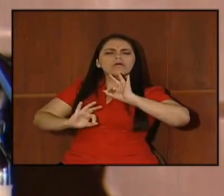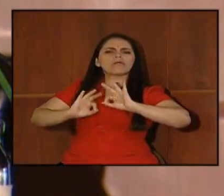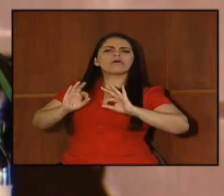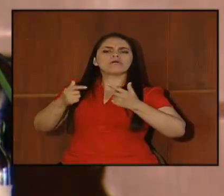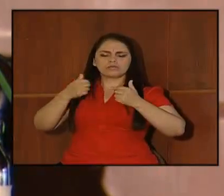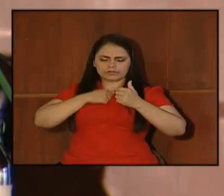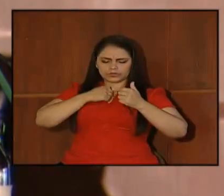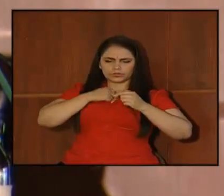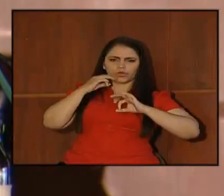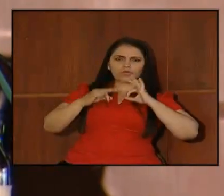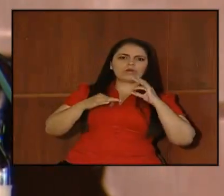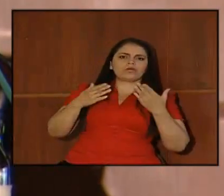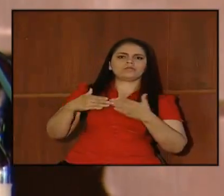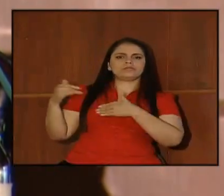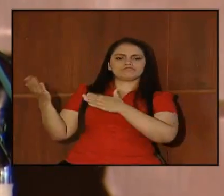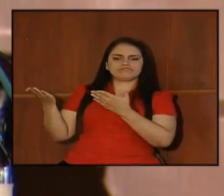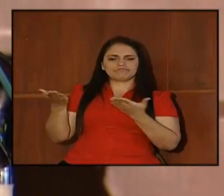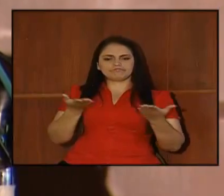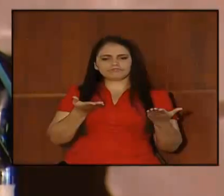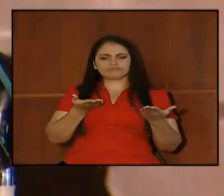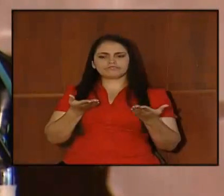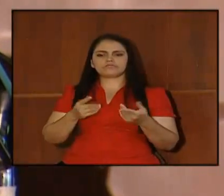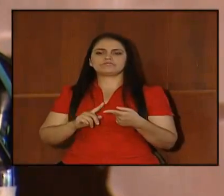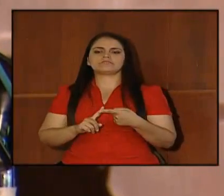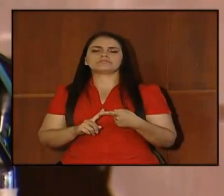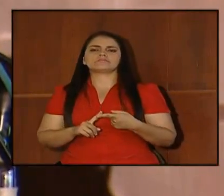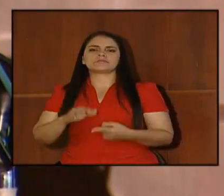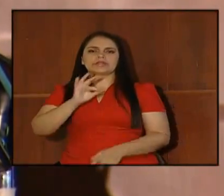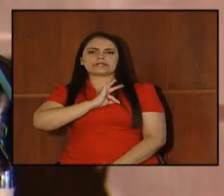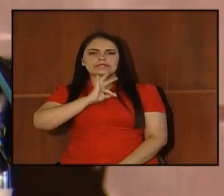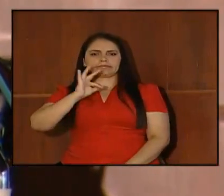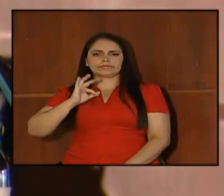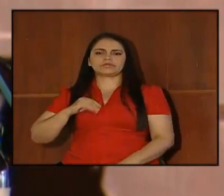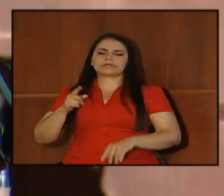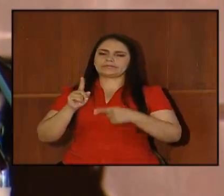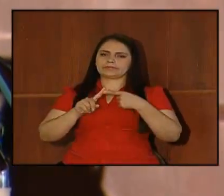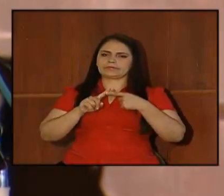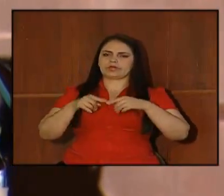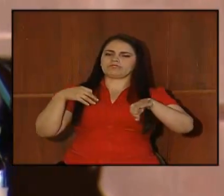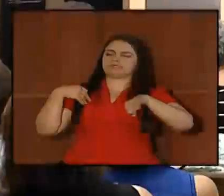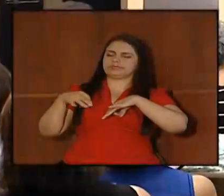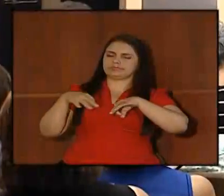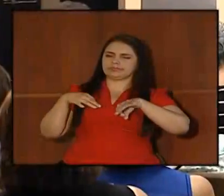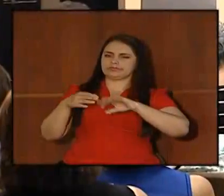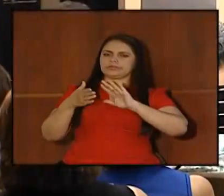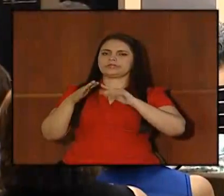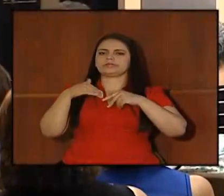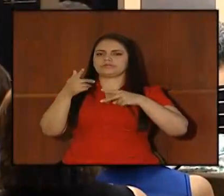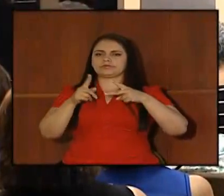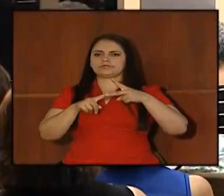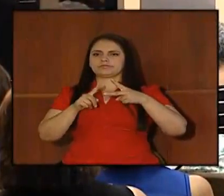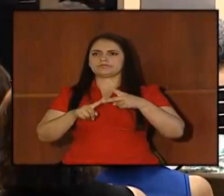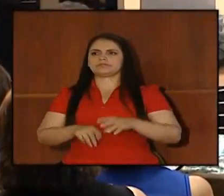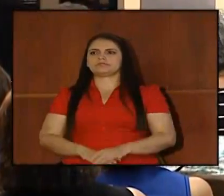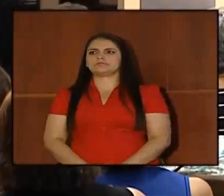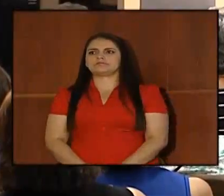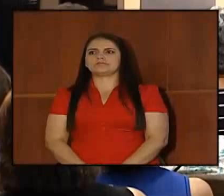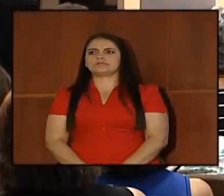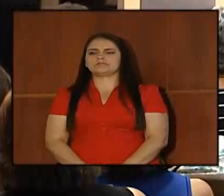la bienvenida a Liliana Arango, la fisioterapeuta, quien les va a dar la introducción a este tema.